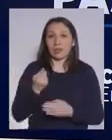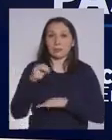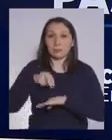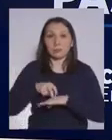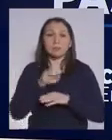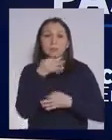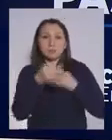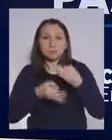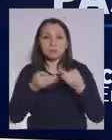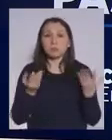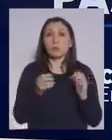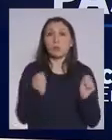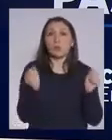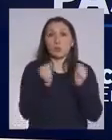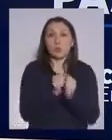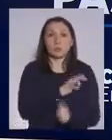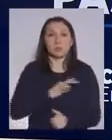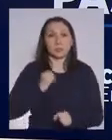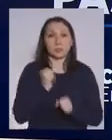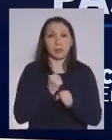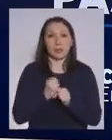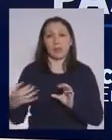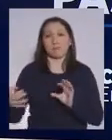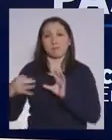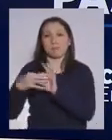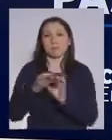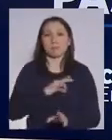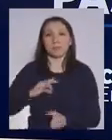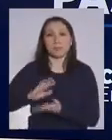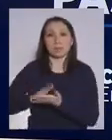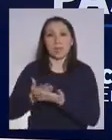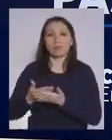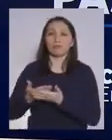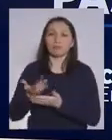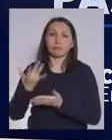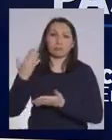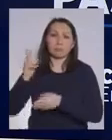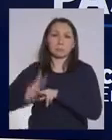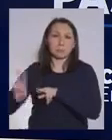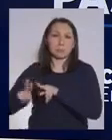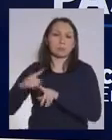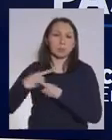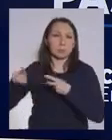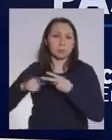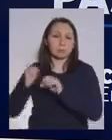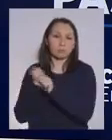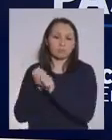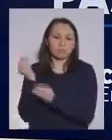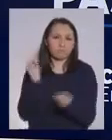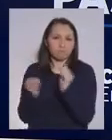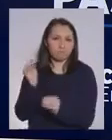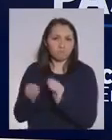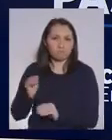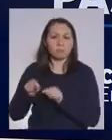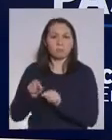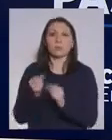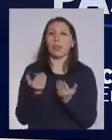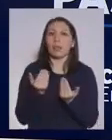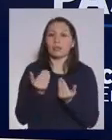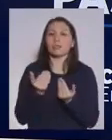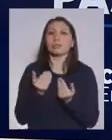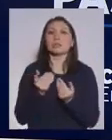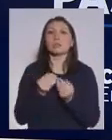en conjunto el ministerio del trabajo y el ministerio de salud hemos venido ya preparando hace algunas semanas lo que es el necesario